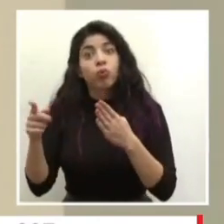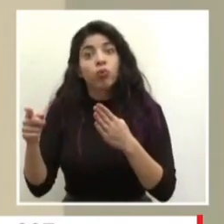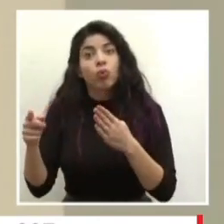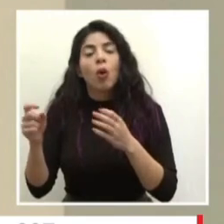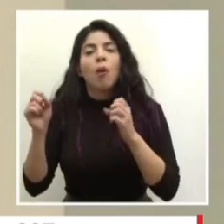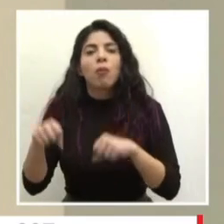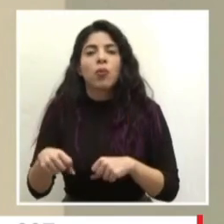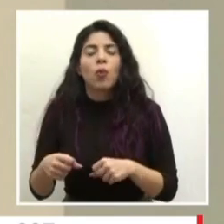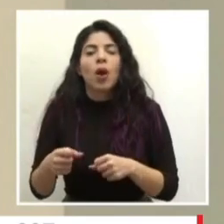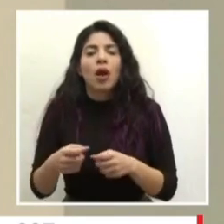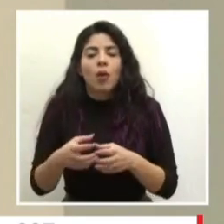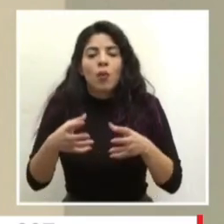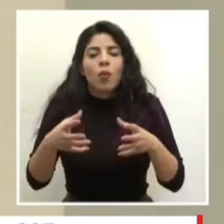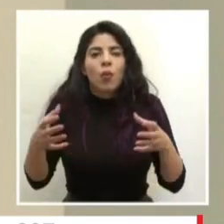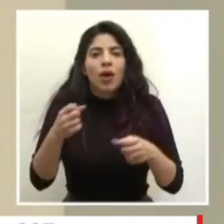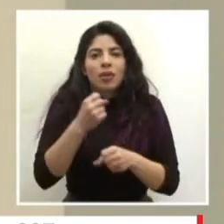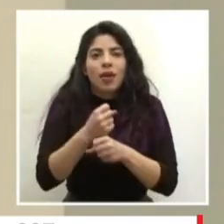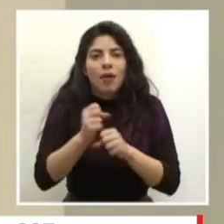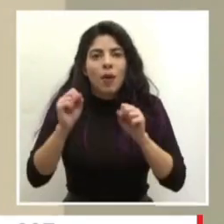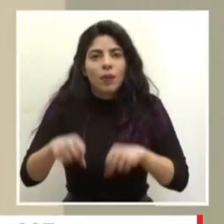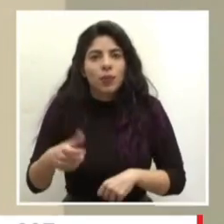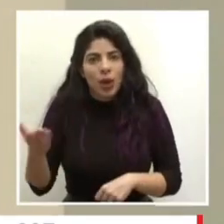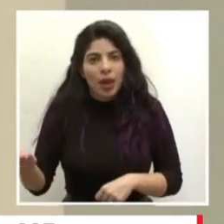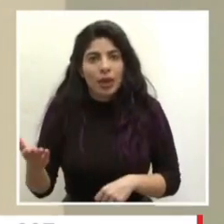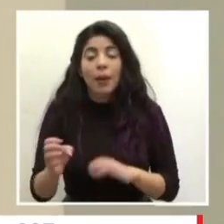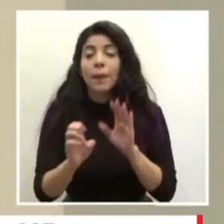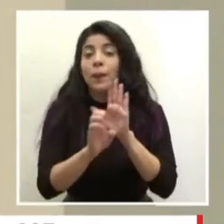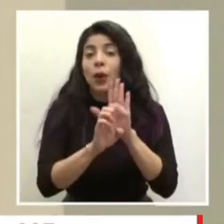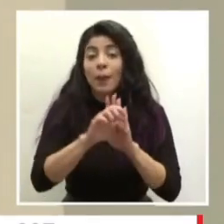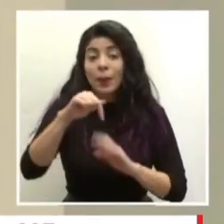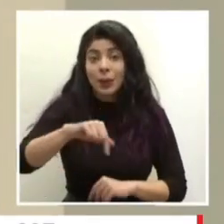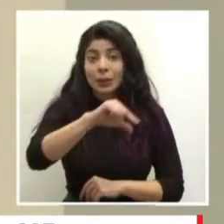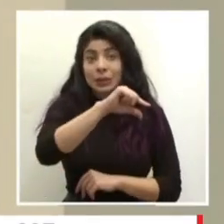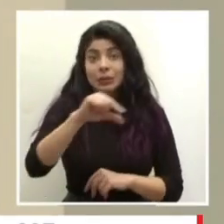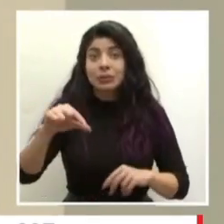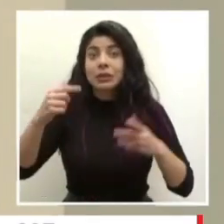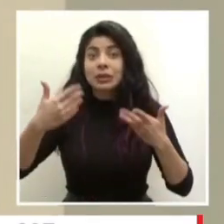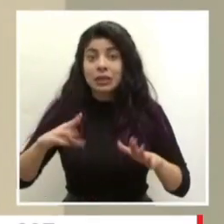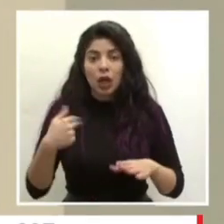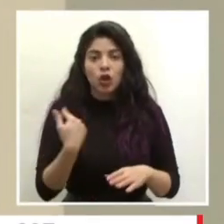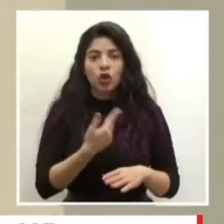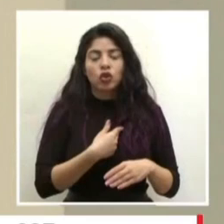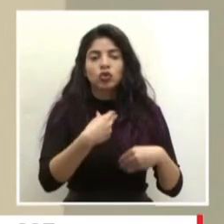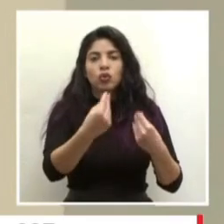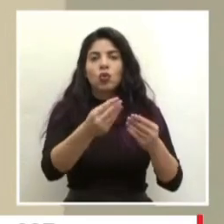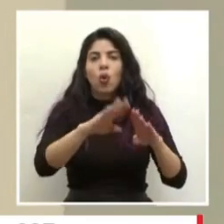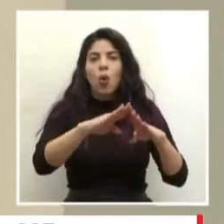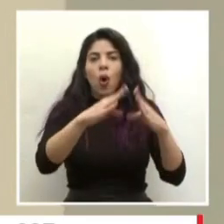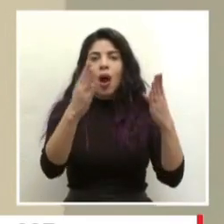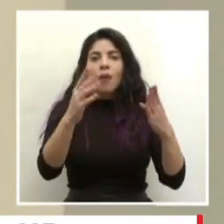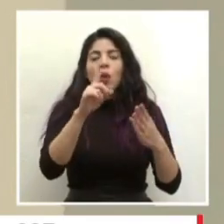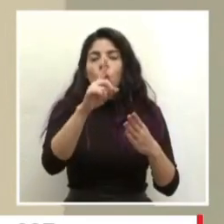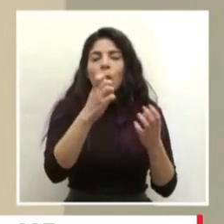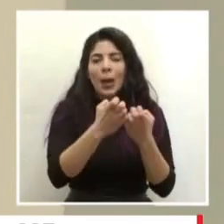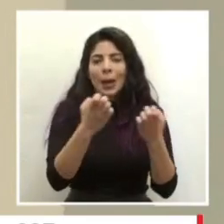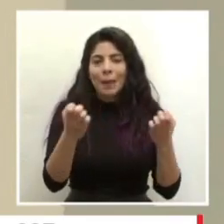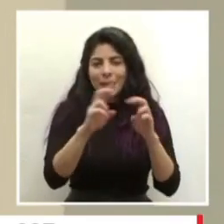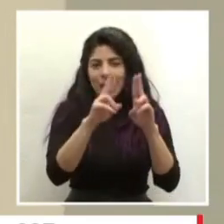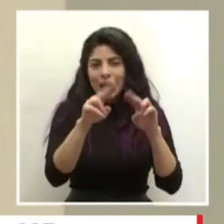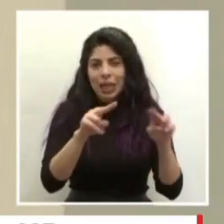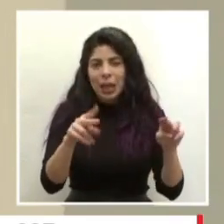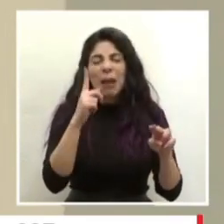ir recuperando su fuerza de trabajo. Ya, por ejemplo, esta semana hemos habilitado nosotros, por ejemplo, un instrumento virtual